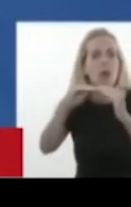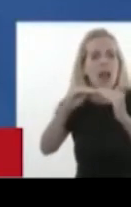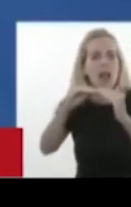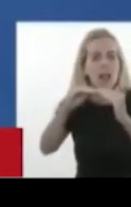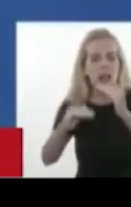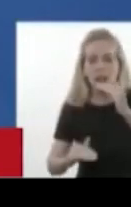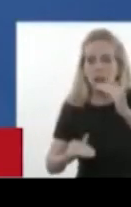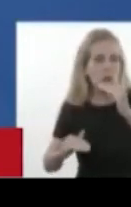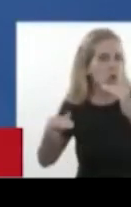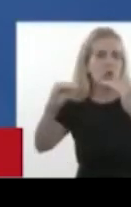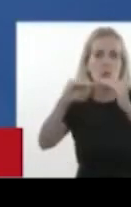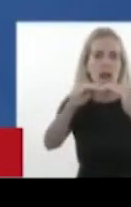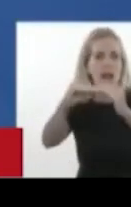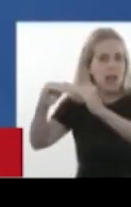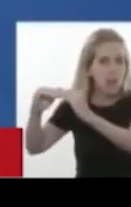aspiramos.